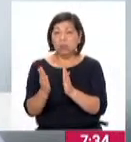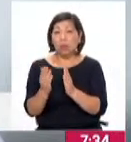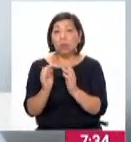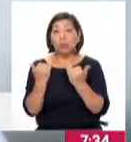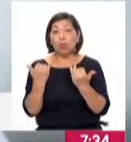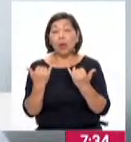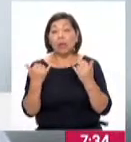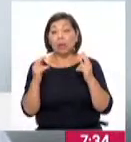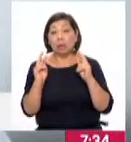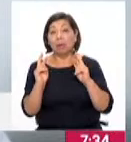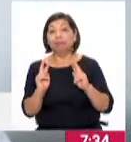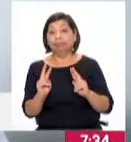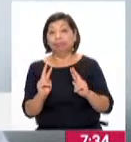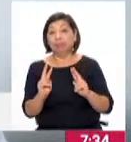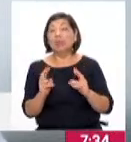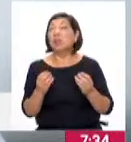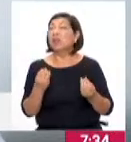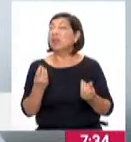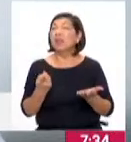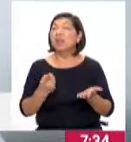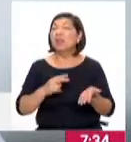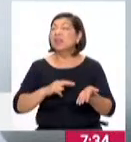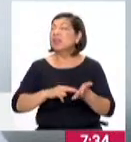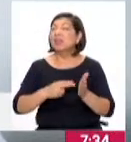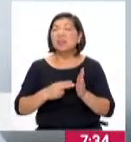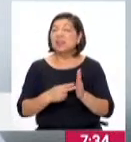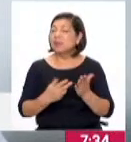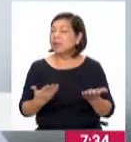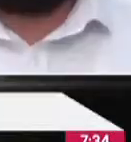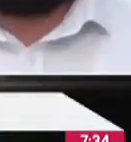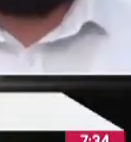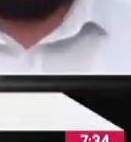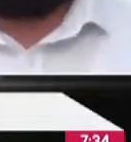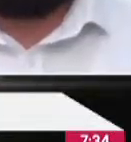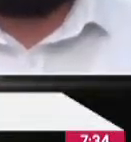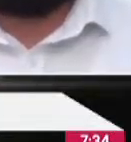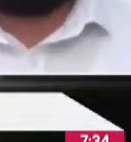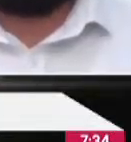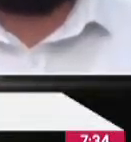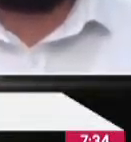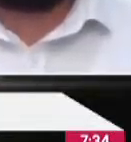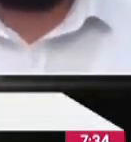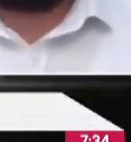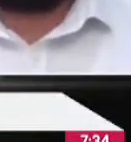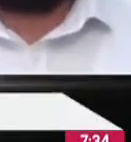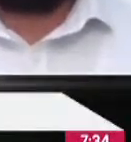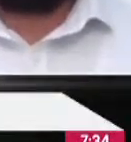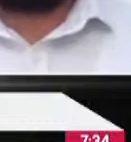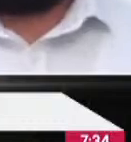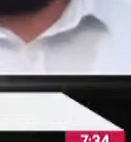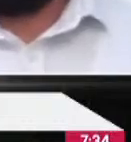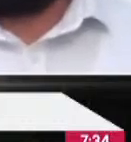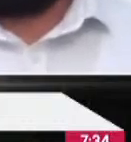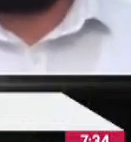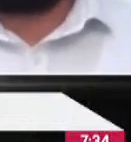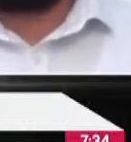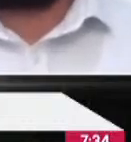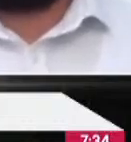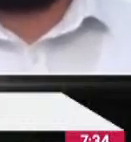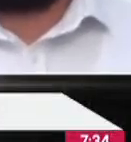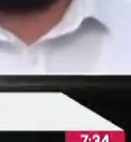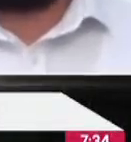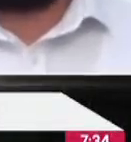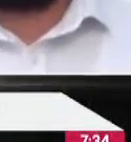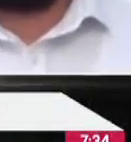vigilancia No eso qué significa no que es lo más probable no y por las condiciones